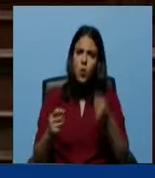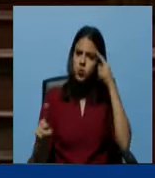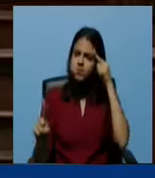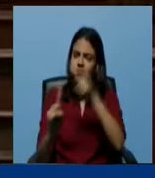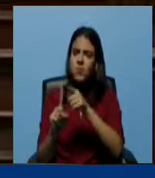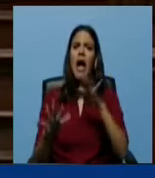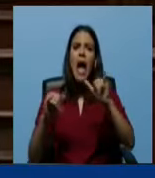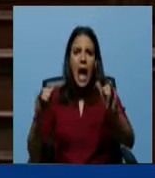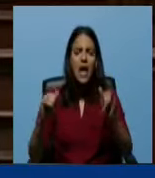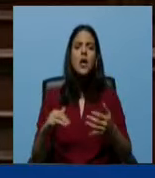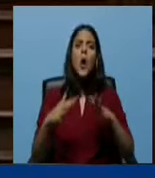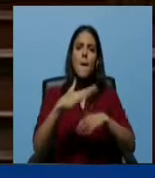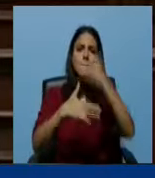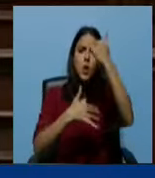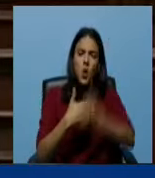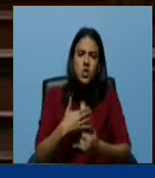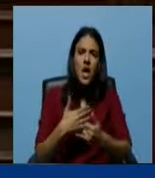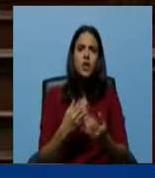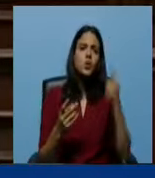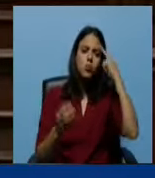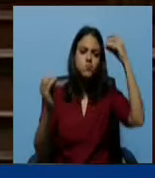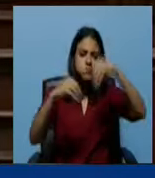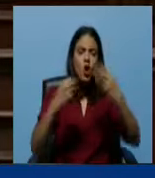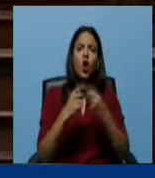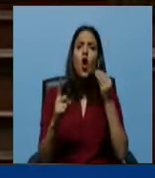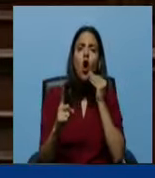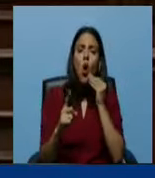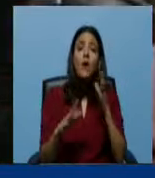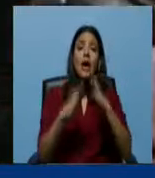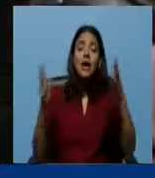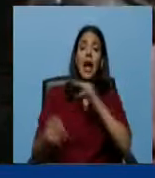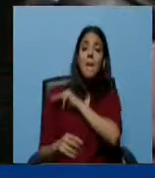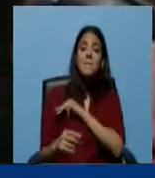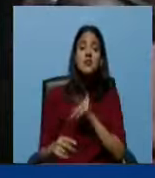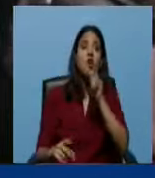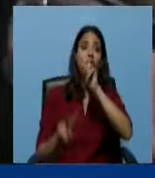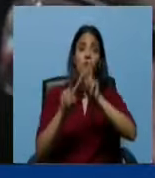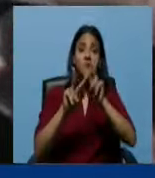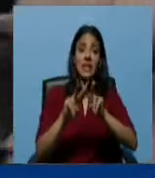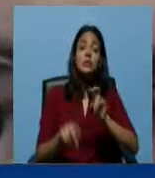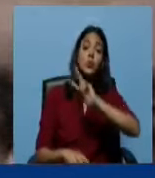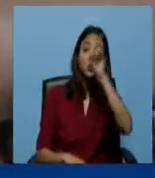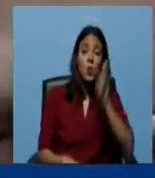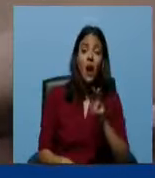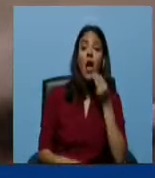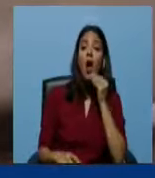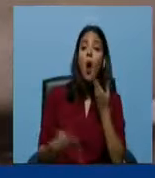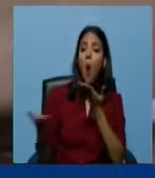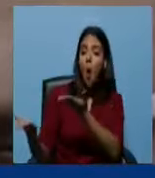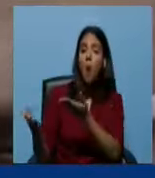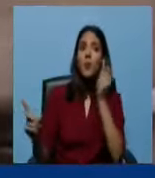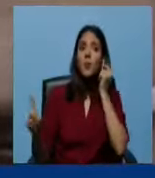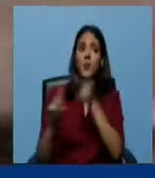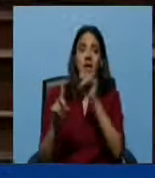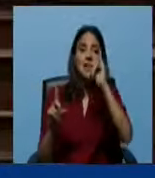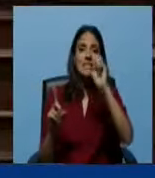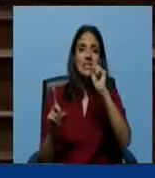unos proyectos de salud con la juventud bien buenos en la Gran Misión Venezuela Joven, ¿verdad?